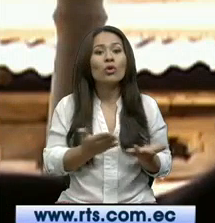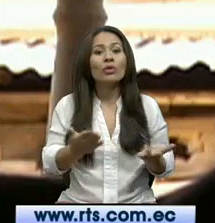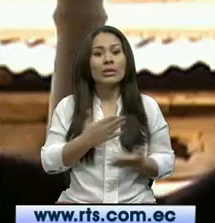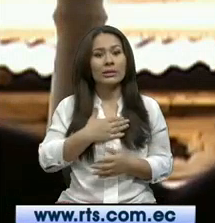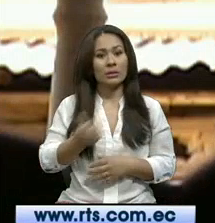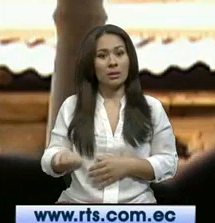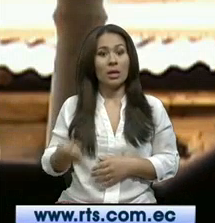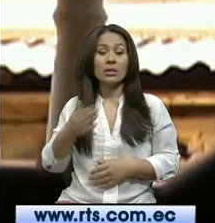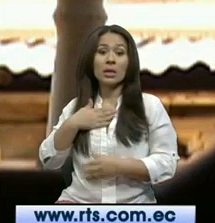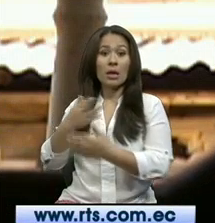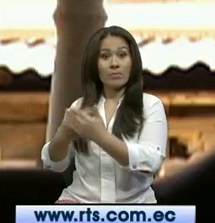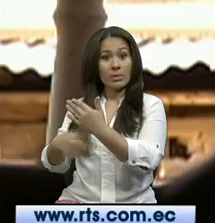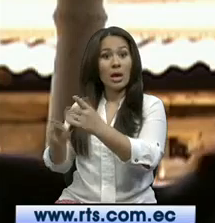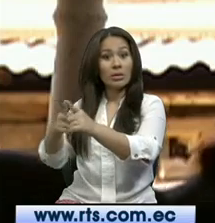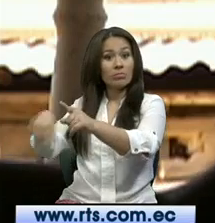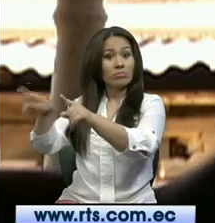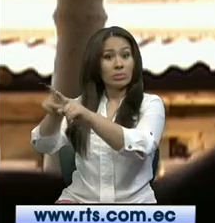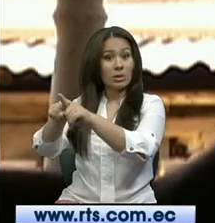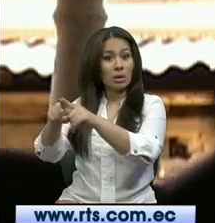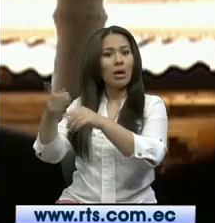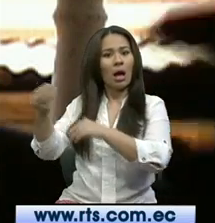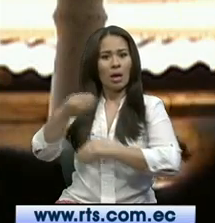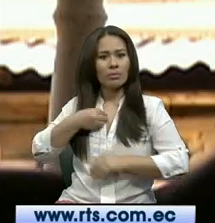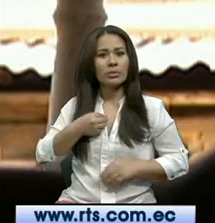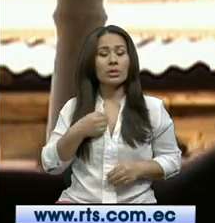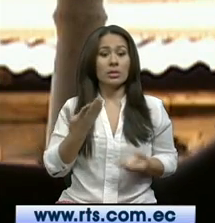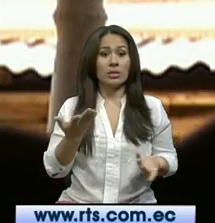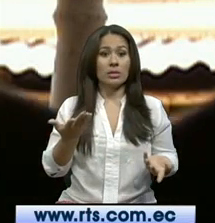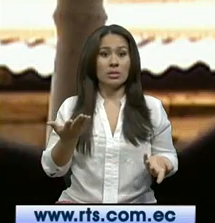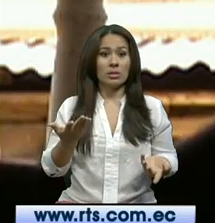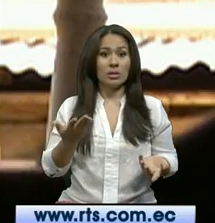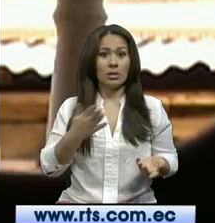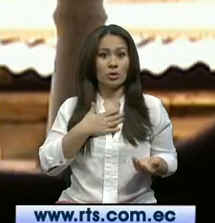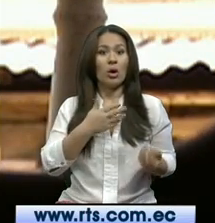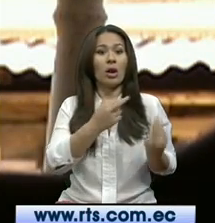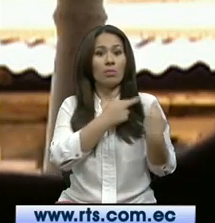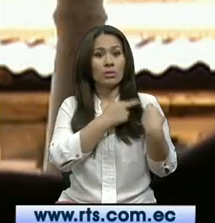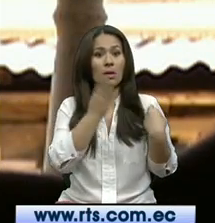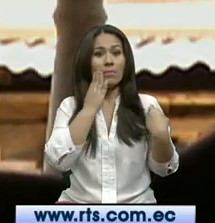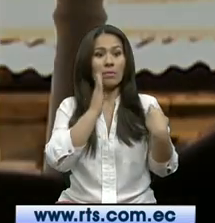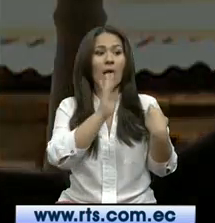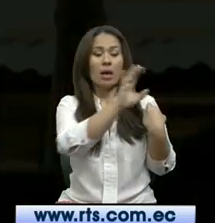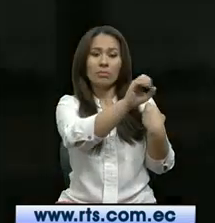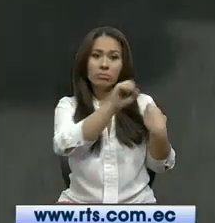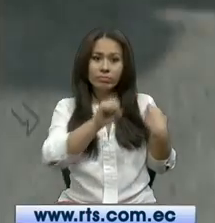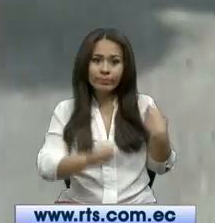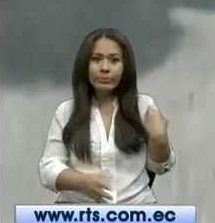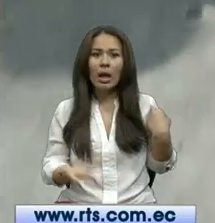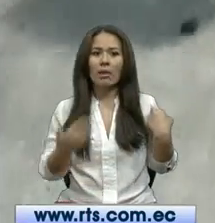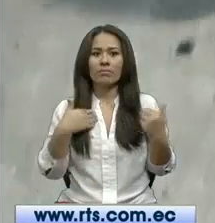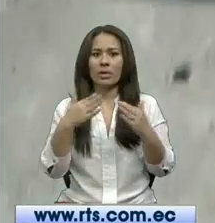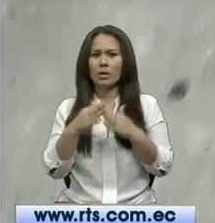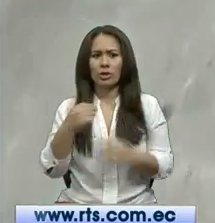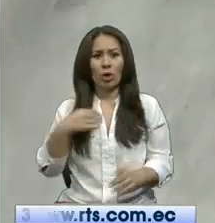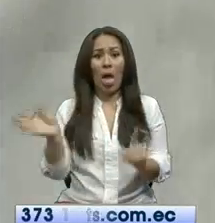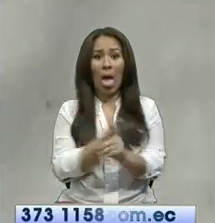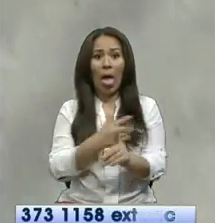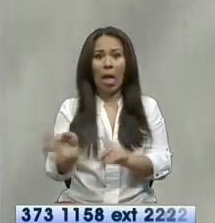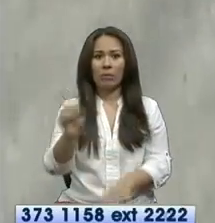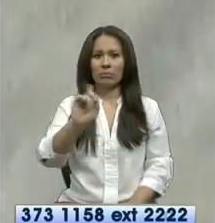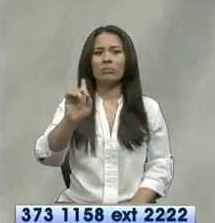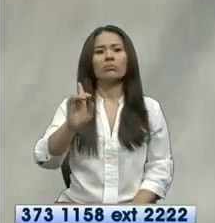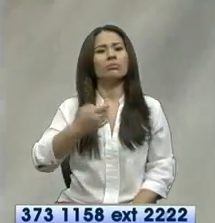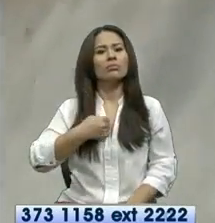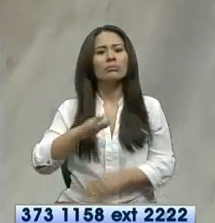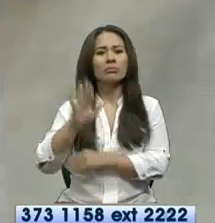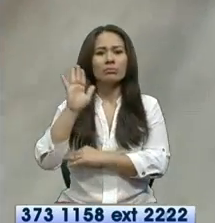compromiso, la dejo. Pero y si está en la casa de una amiga, yo tengo que traerla porque es el deber de madre. Que por favor regrese a la casa, yo no le voy a hacer nada.